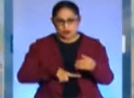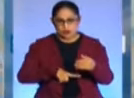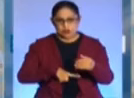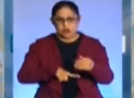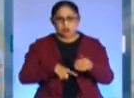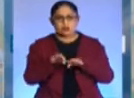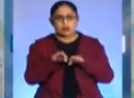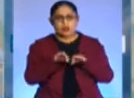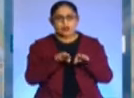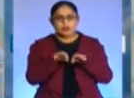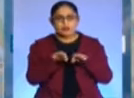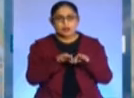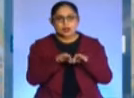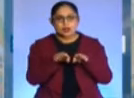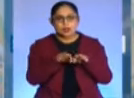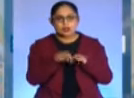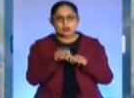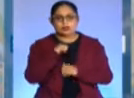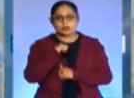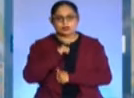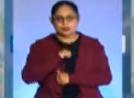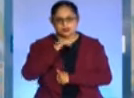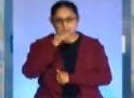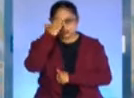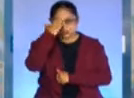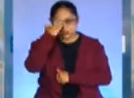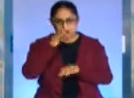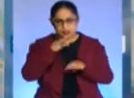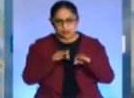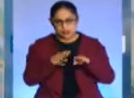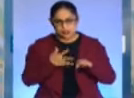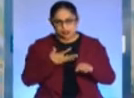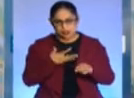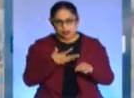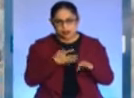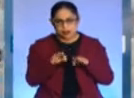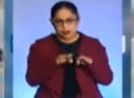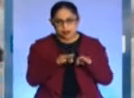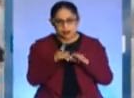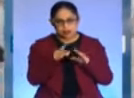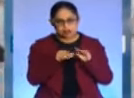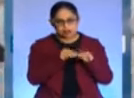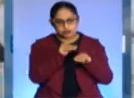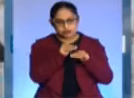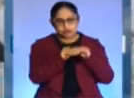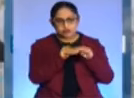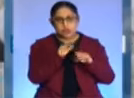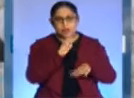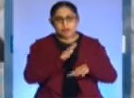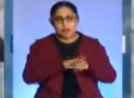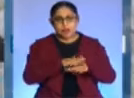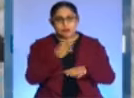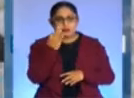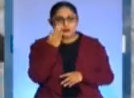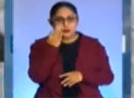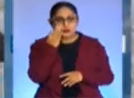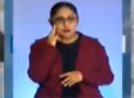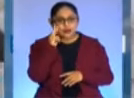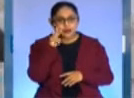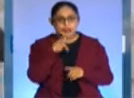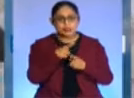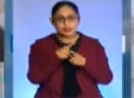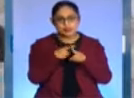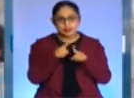servidores públicos y las y los encargados de los trabajos de mantenimiento, consideró que más allá de las formas de manifestación de distintos